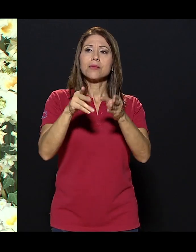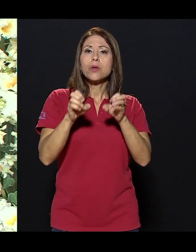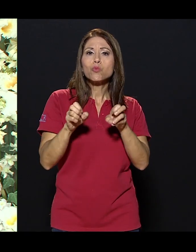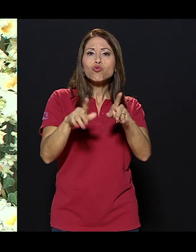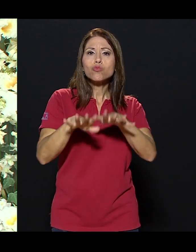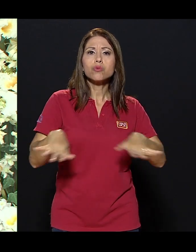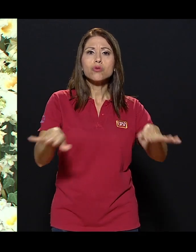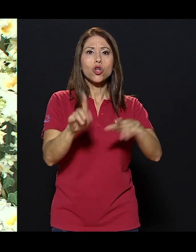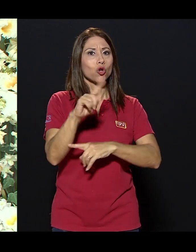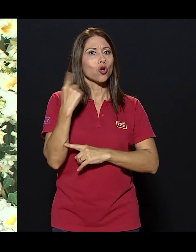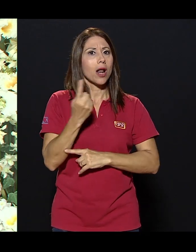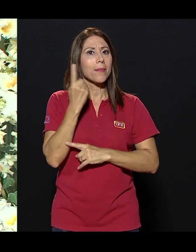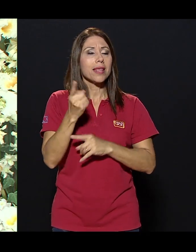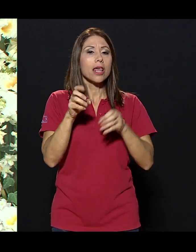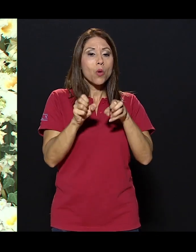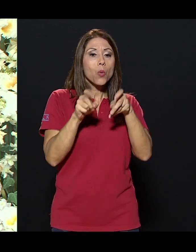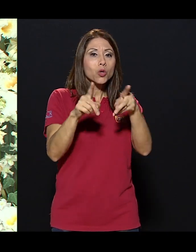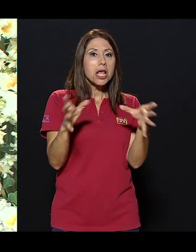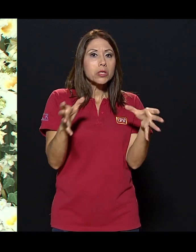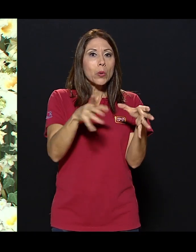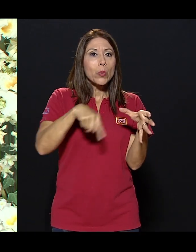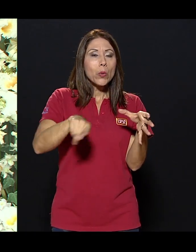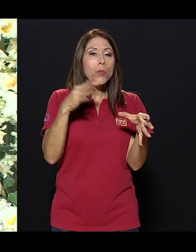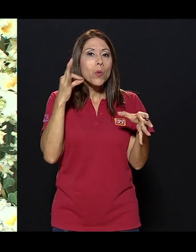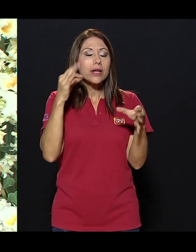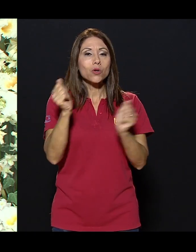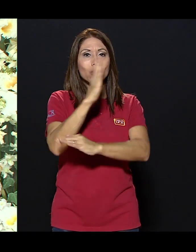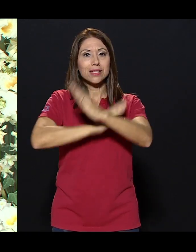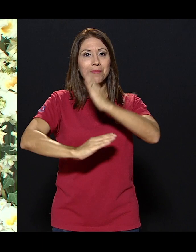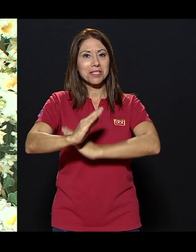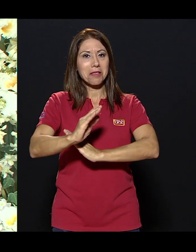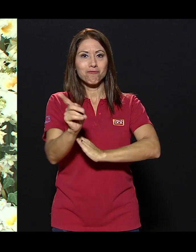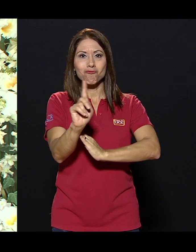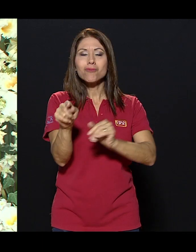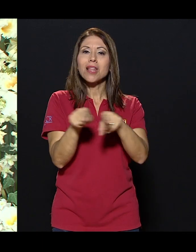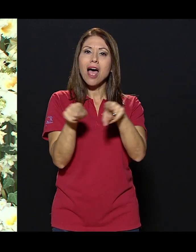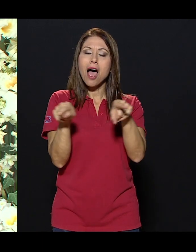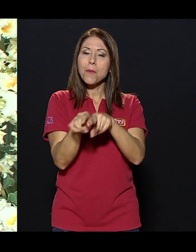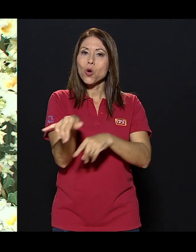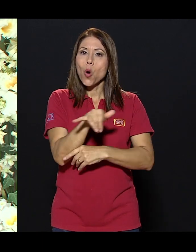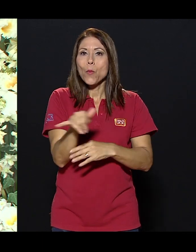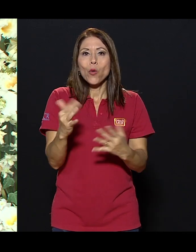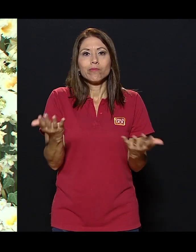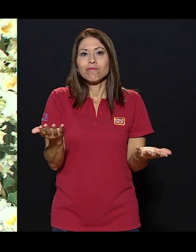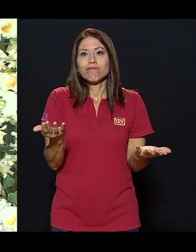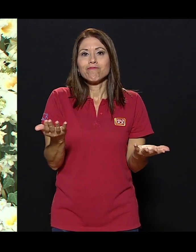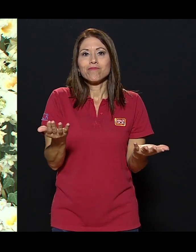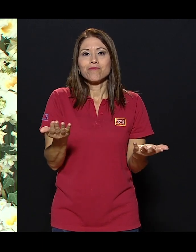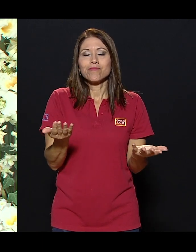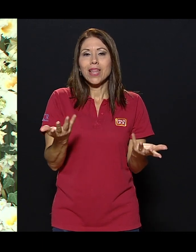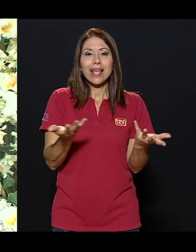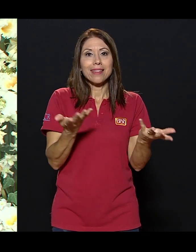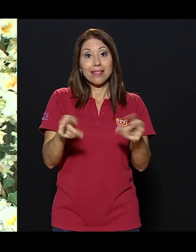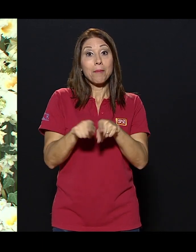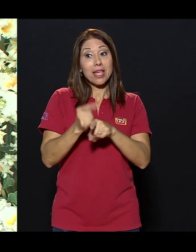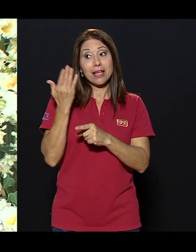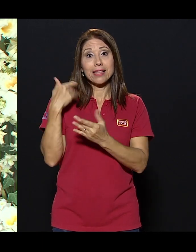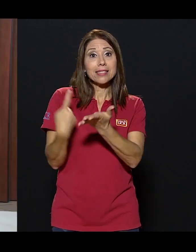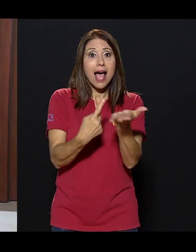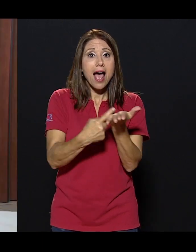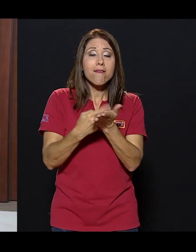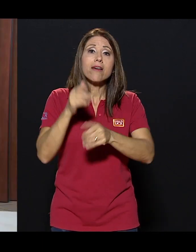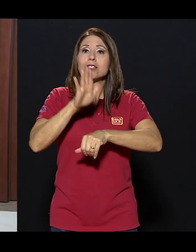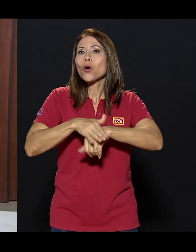jóvenes participemos de los espacios, no solo de los espacios de mujeres con discapacidad, sino como bueno,